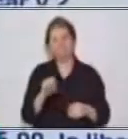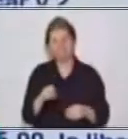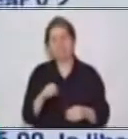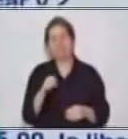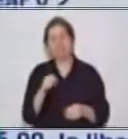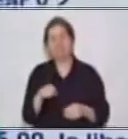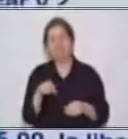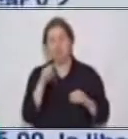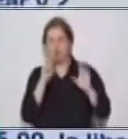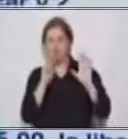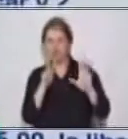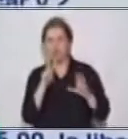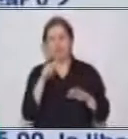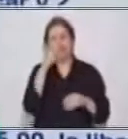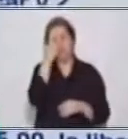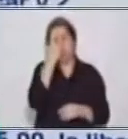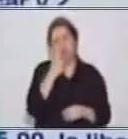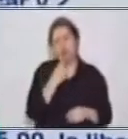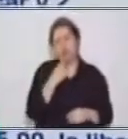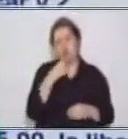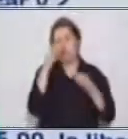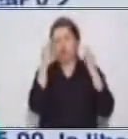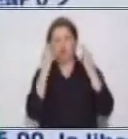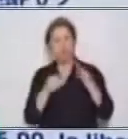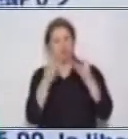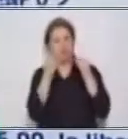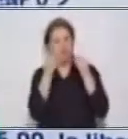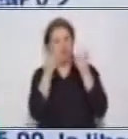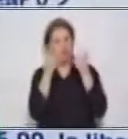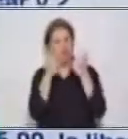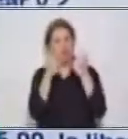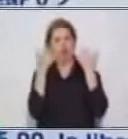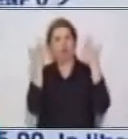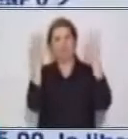Excelente. Muy bien.